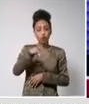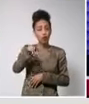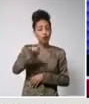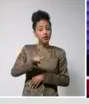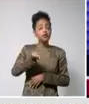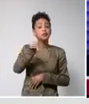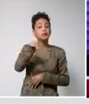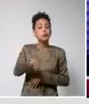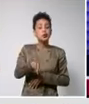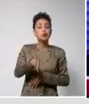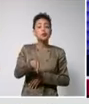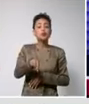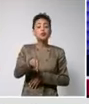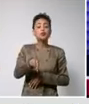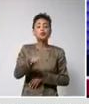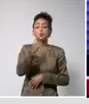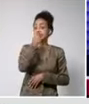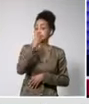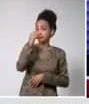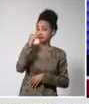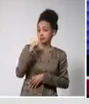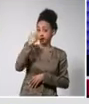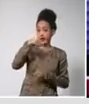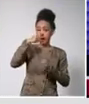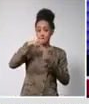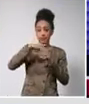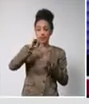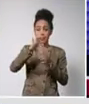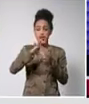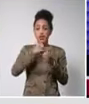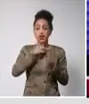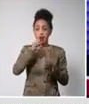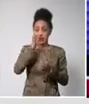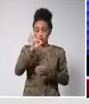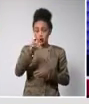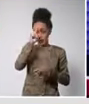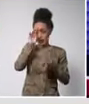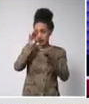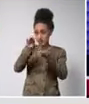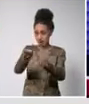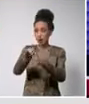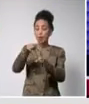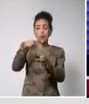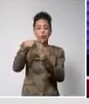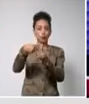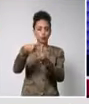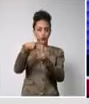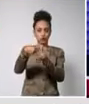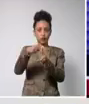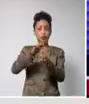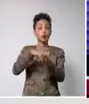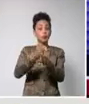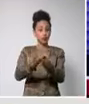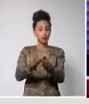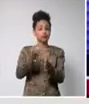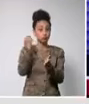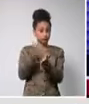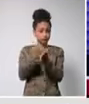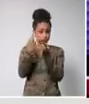de antígeno, fue ingresado, fue confirmado y después de